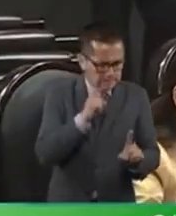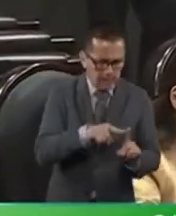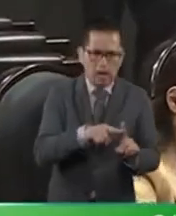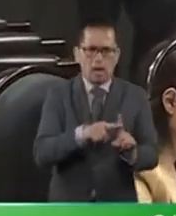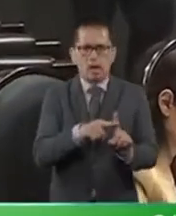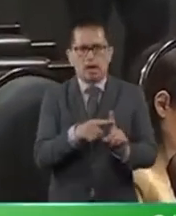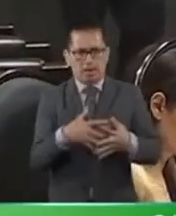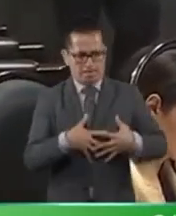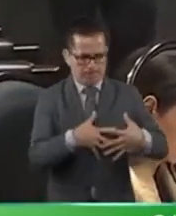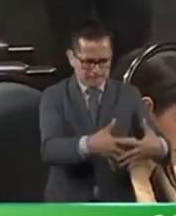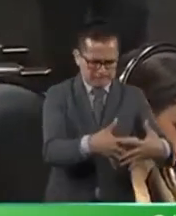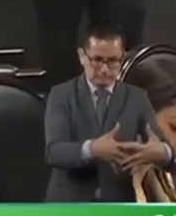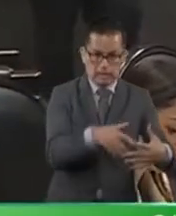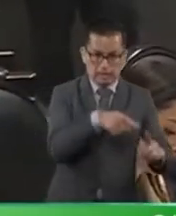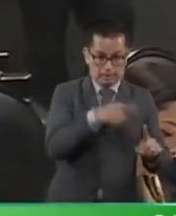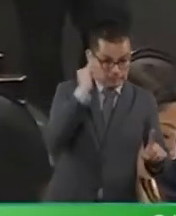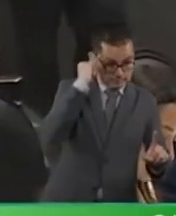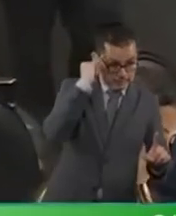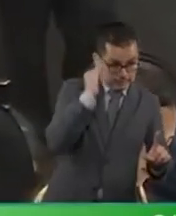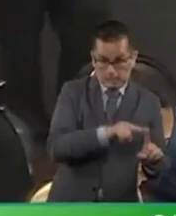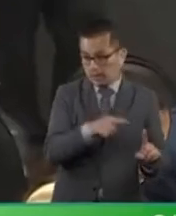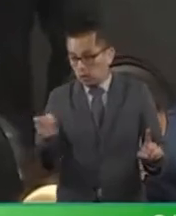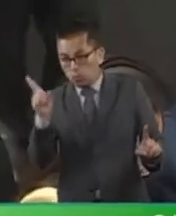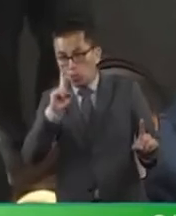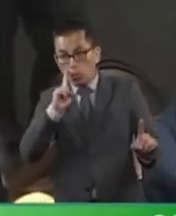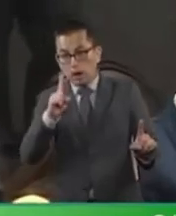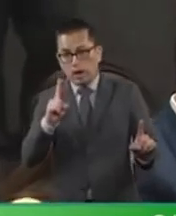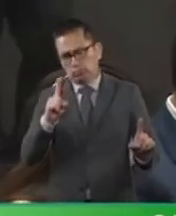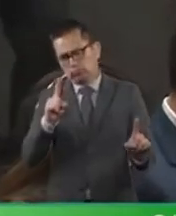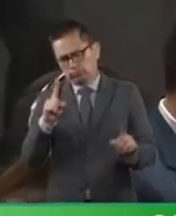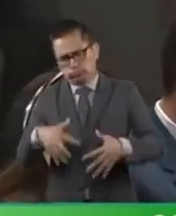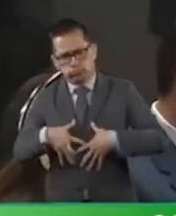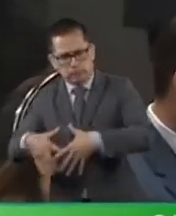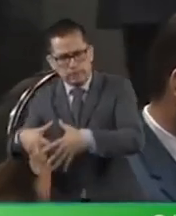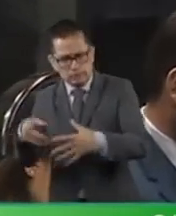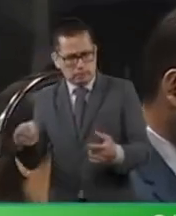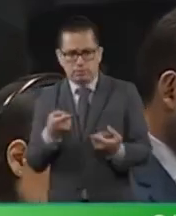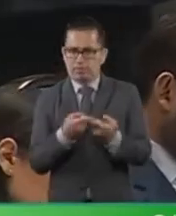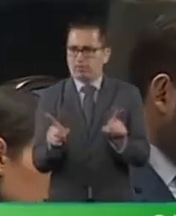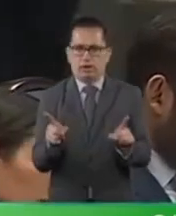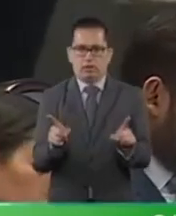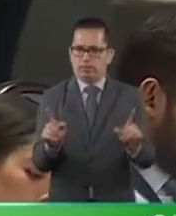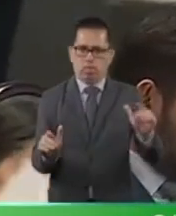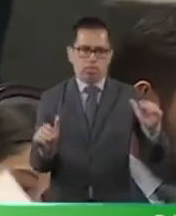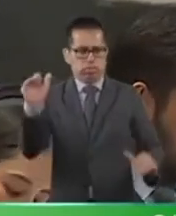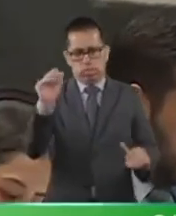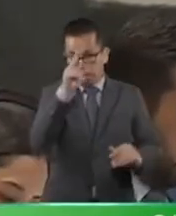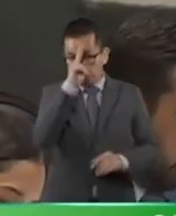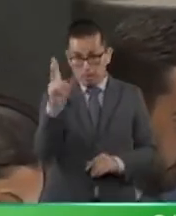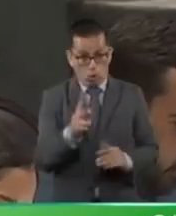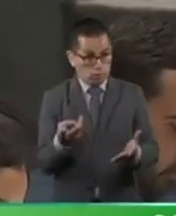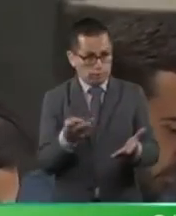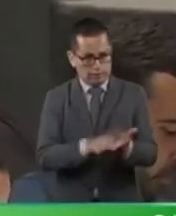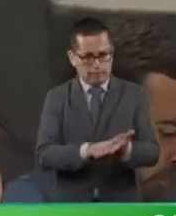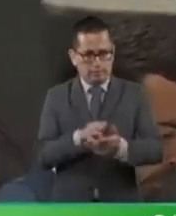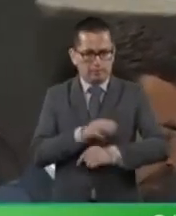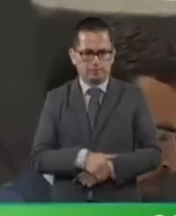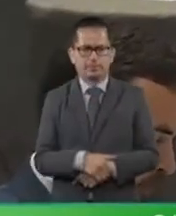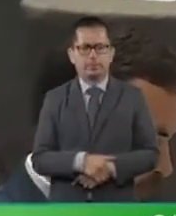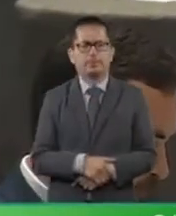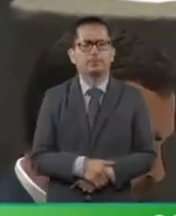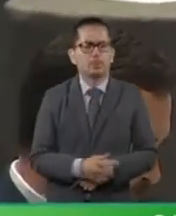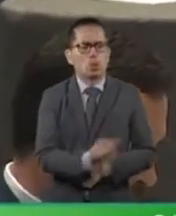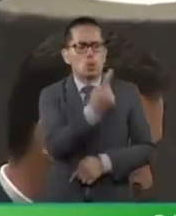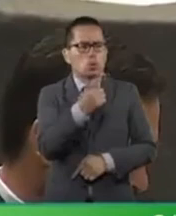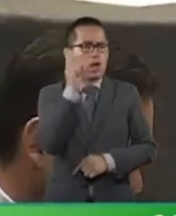mujer niña embarazada e indígena es una triple discriminación y desigualdad también. Que hablar también de una mujer que hace